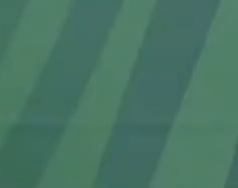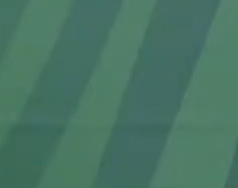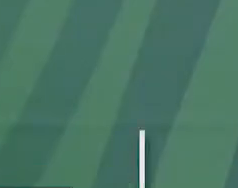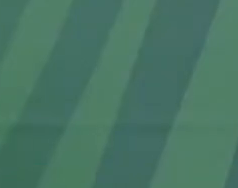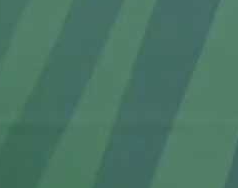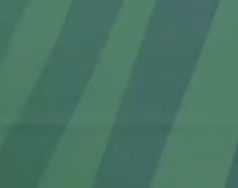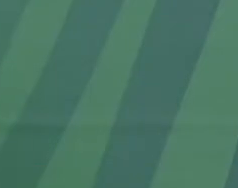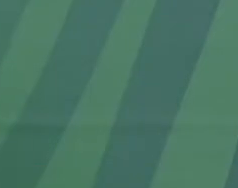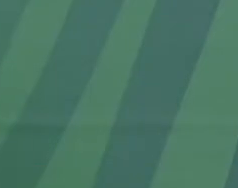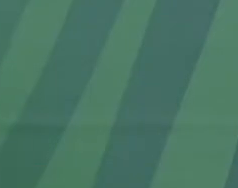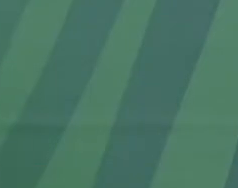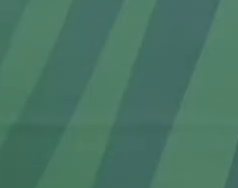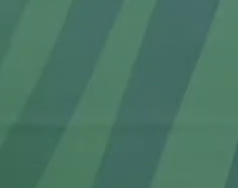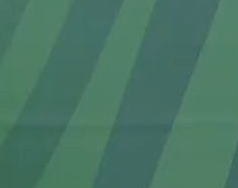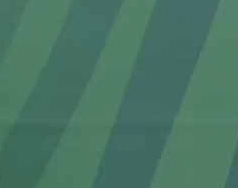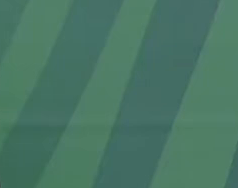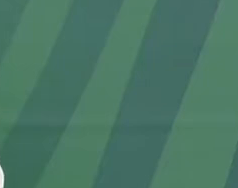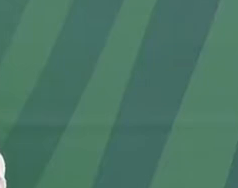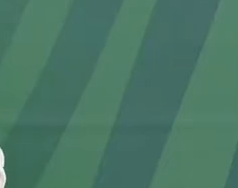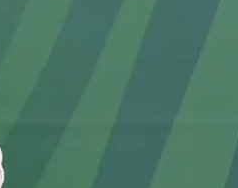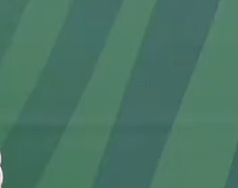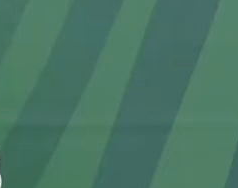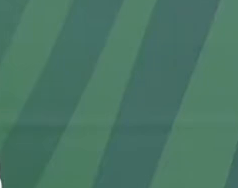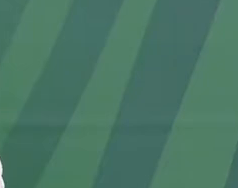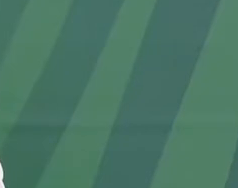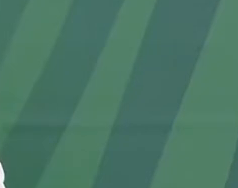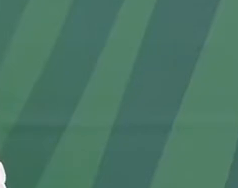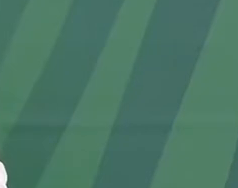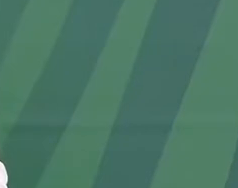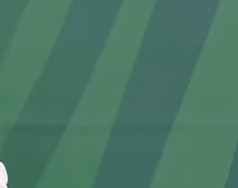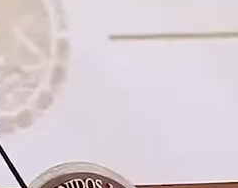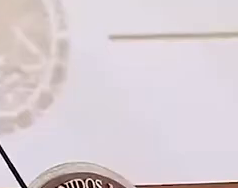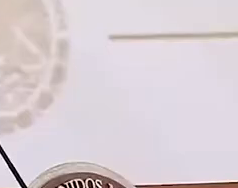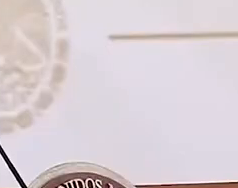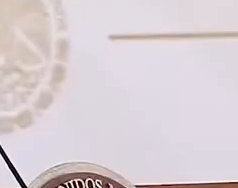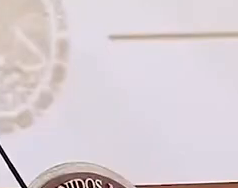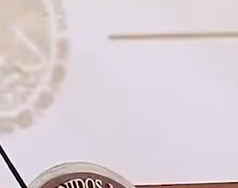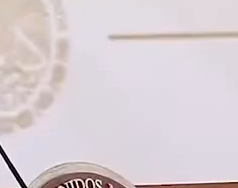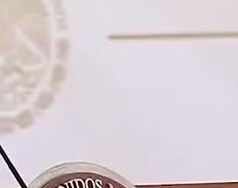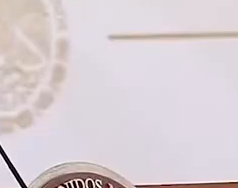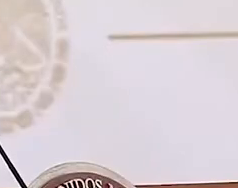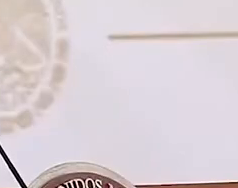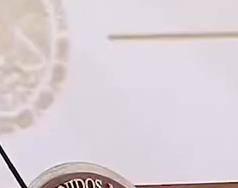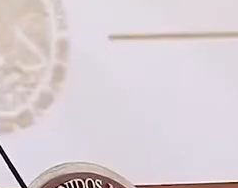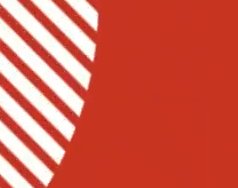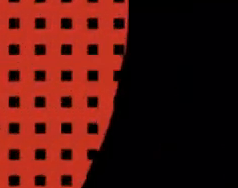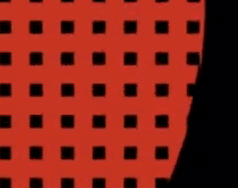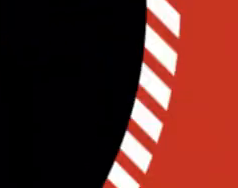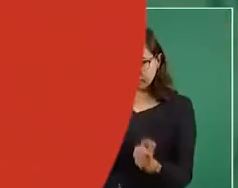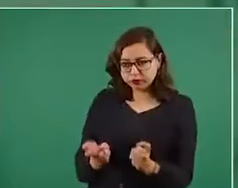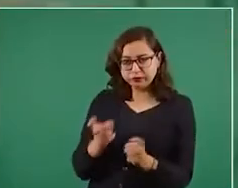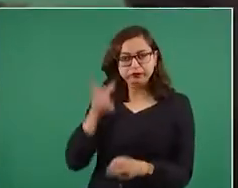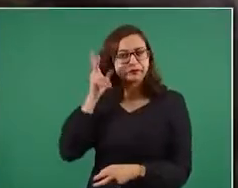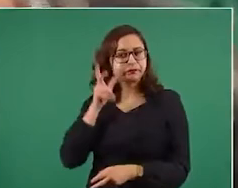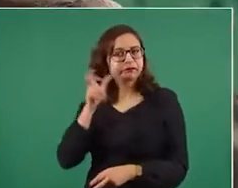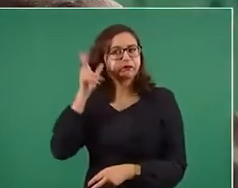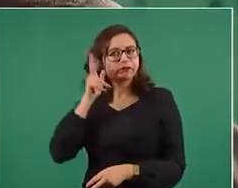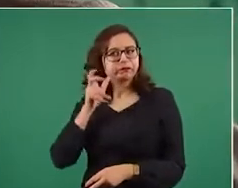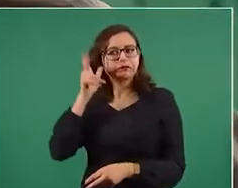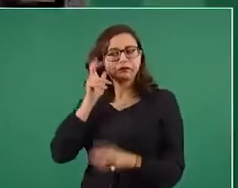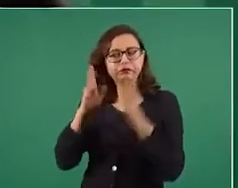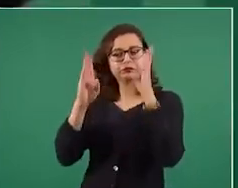Ese es nuestro compromiso. Vamos a que te atienda. Desde